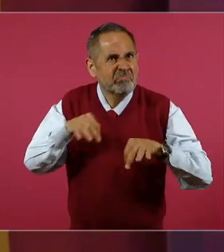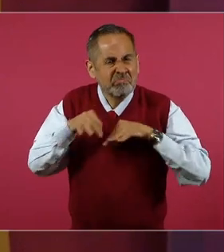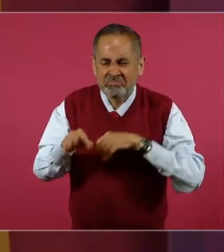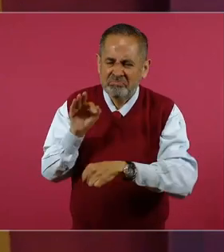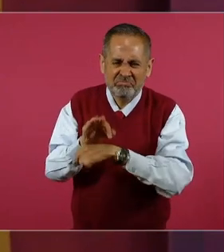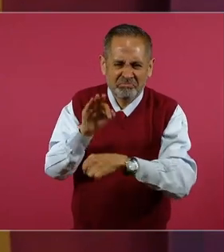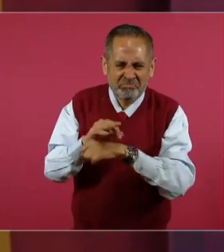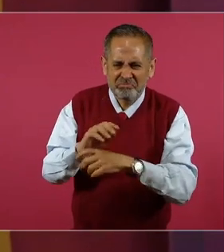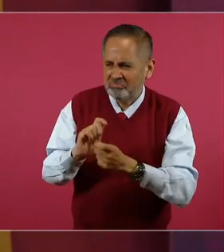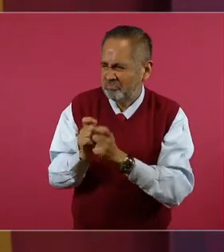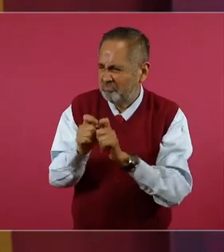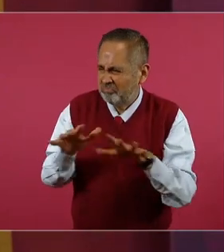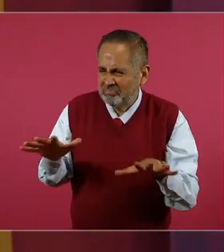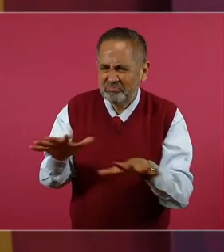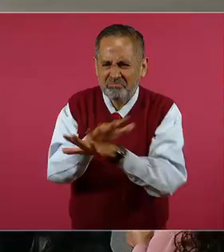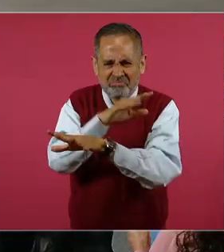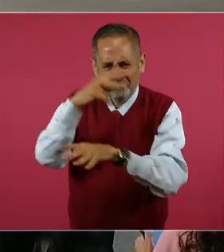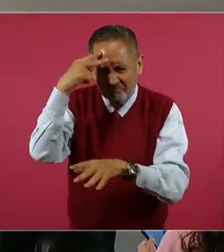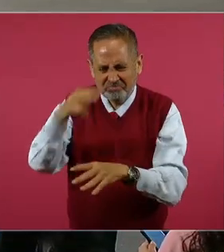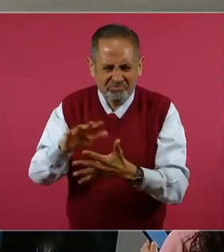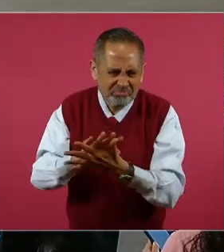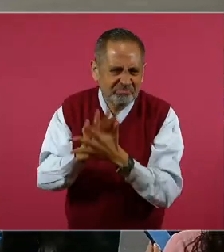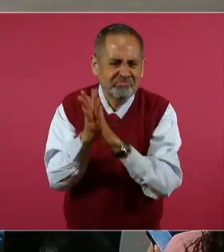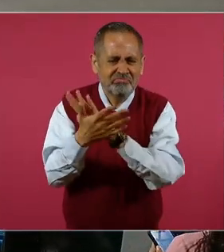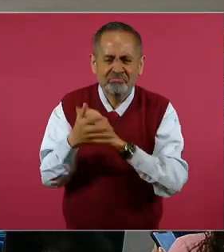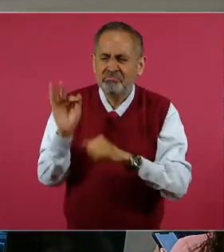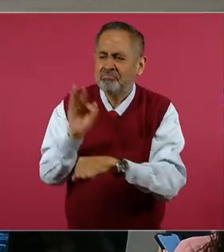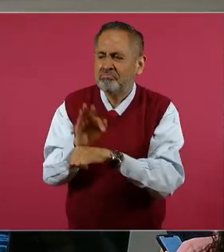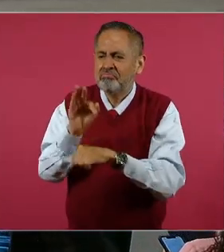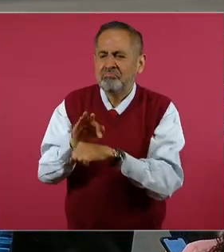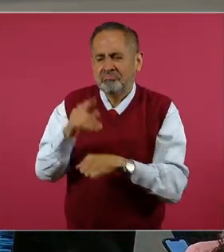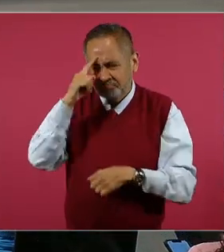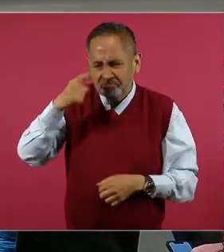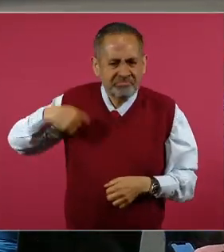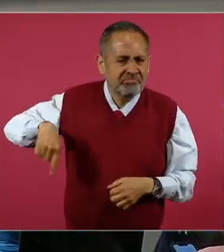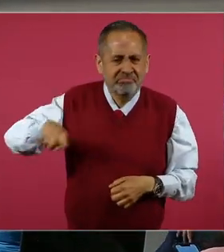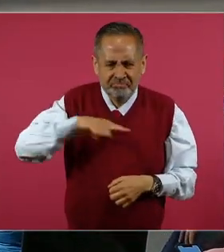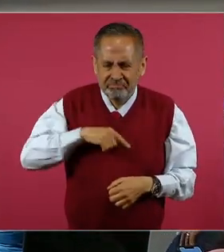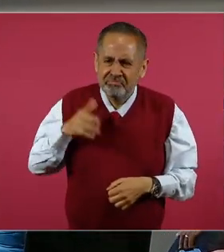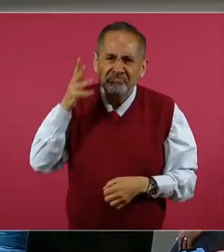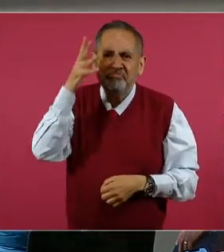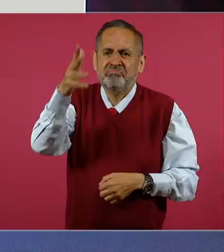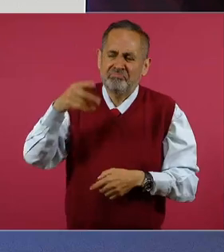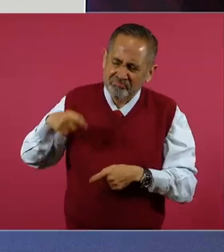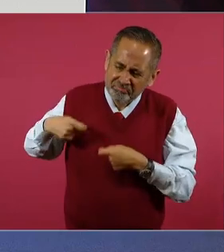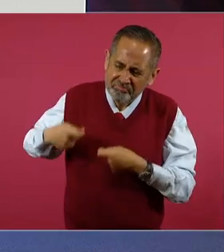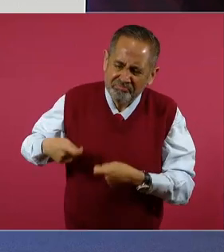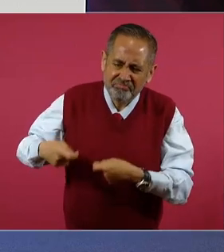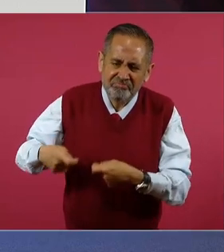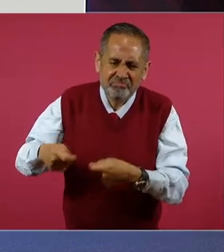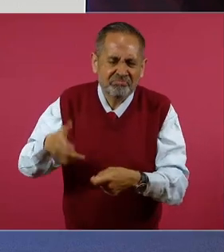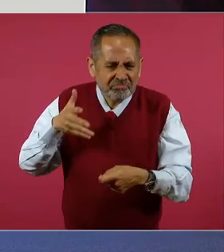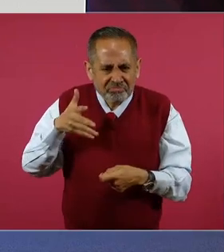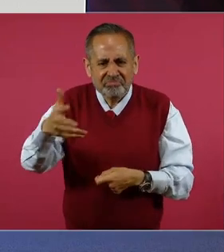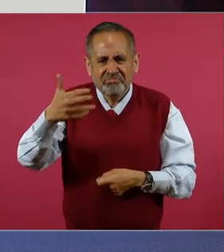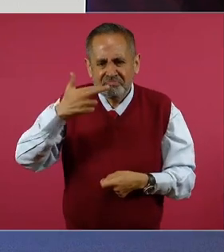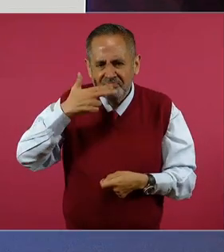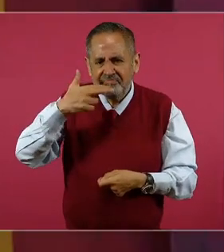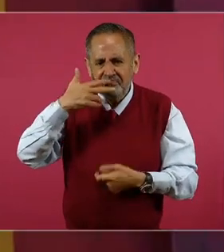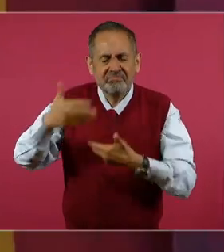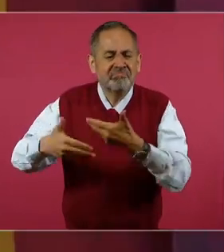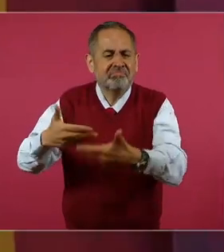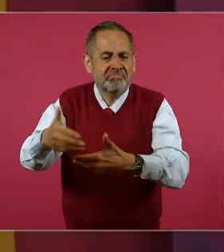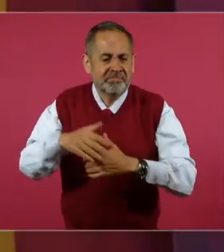la transformación de México, en bien de nuestra generación y sobre todo de los que vendrán después